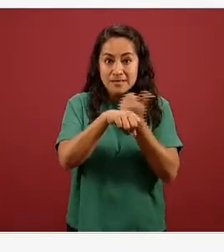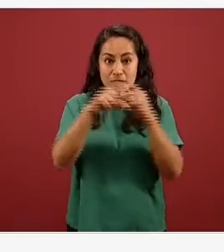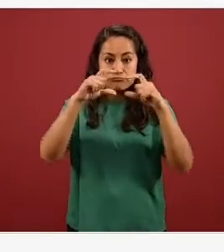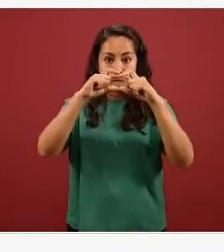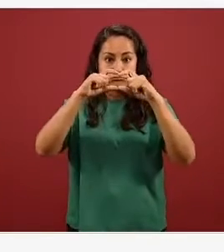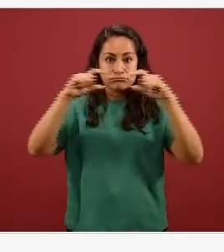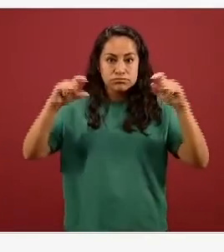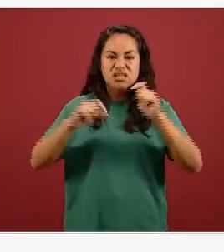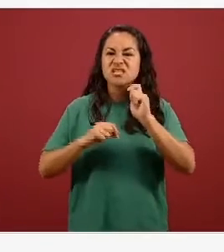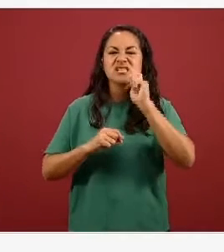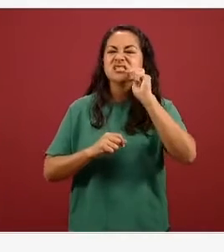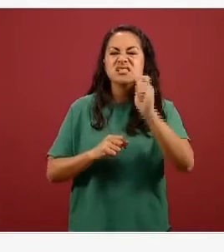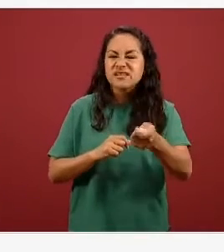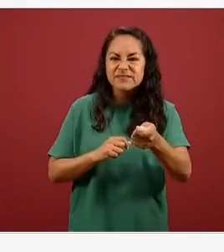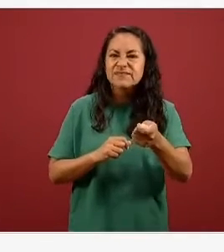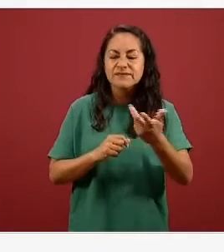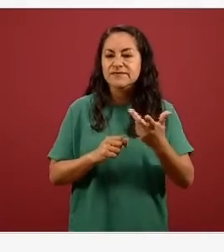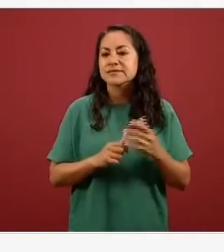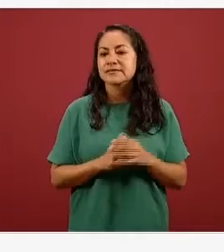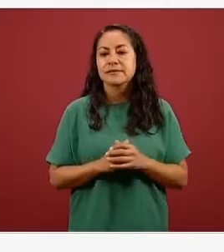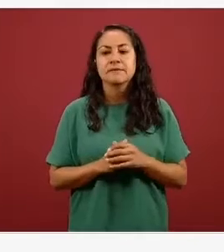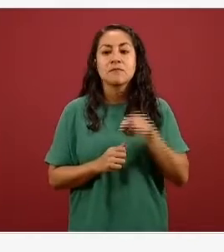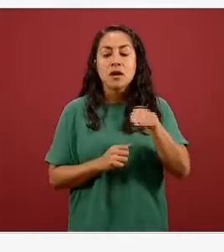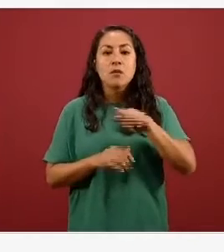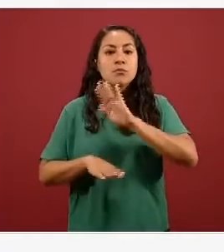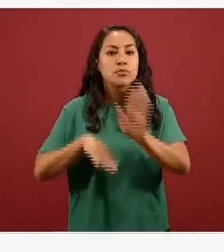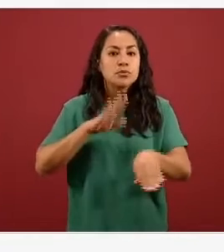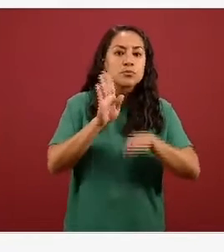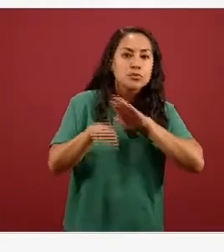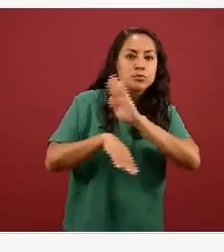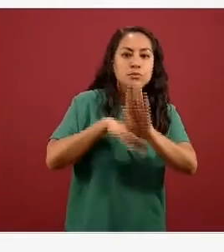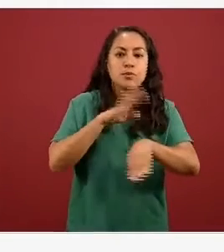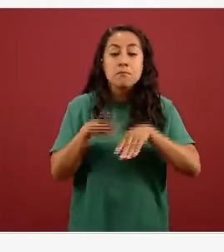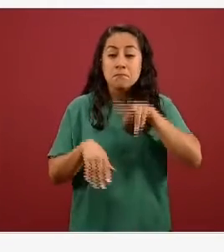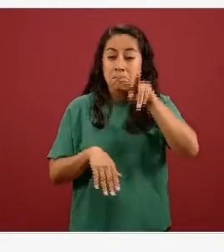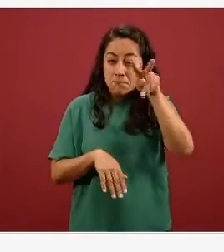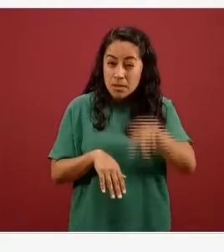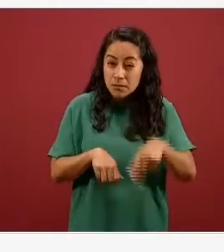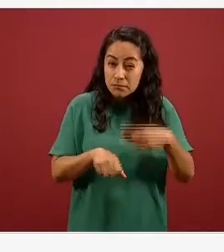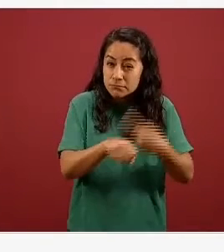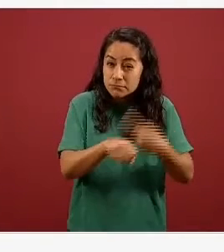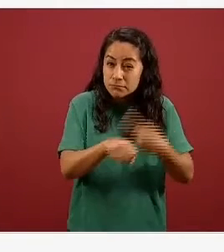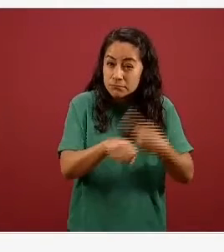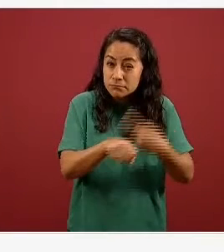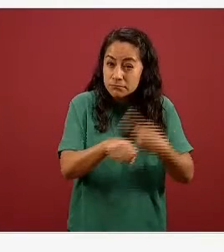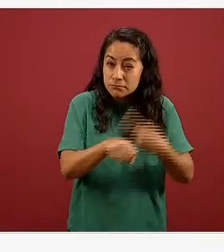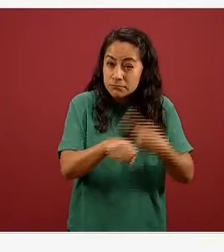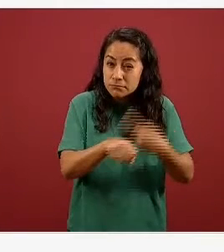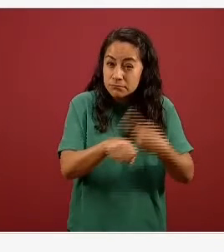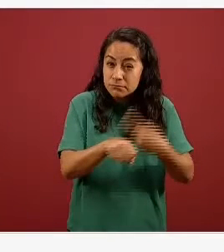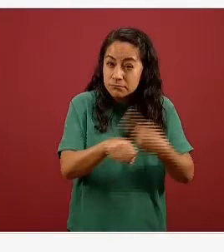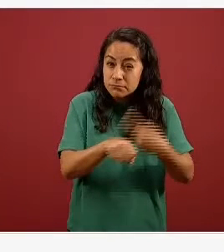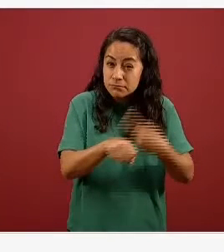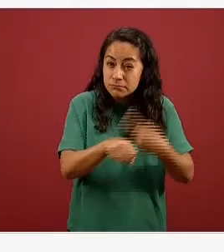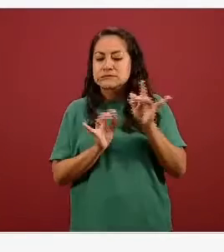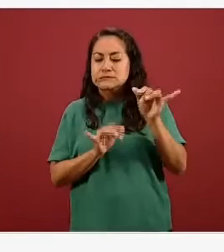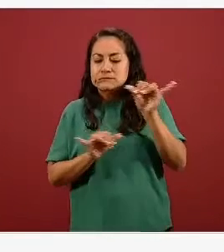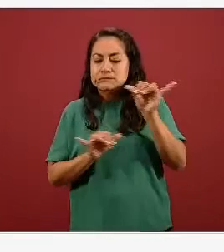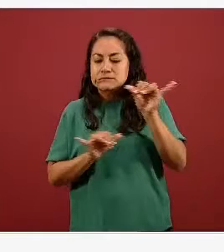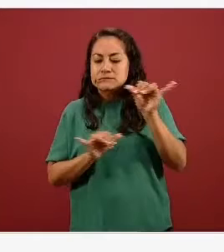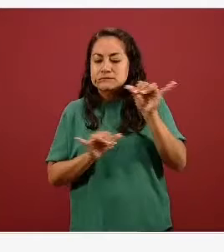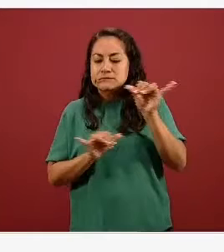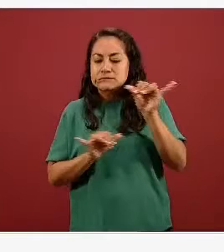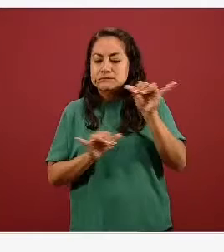una proporción de defunciones que están esperando un resultado y que por lo tanto podrían también convertirse en un